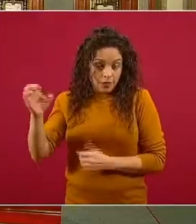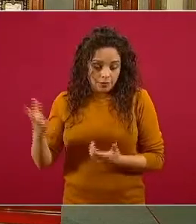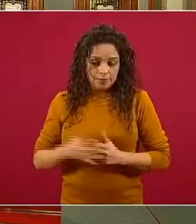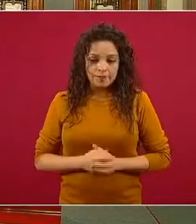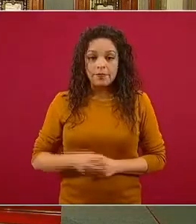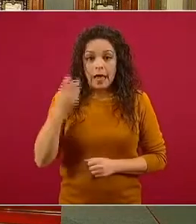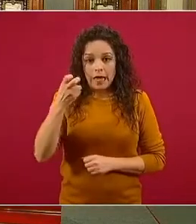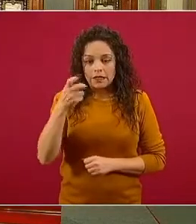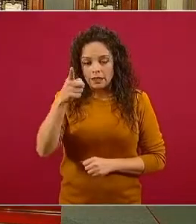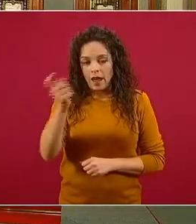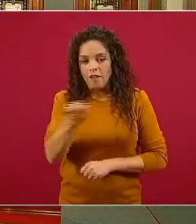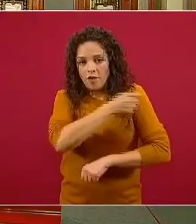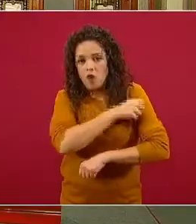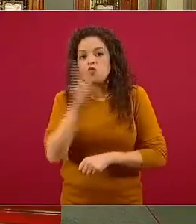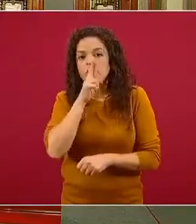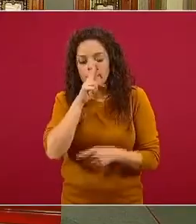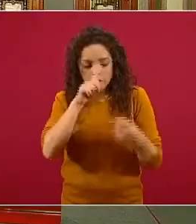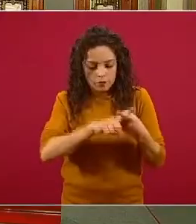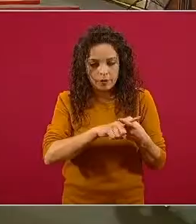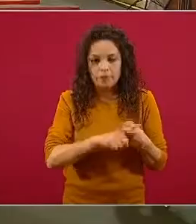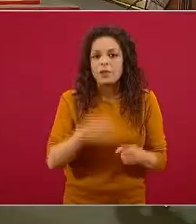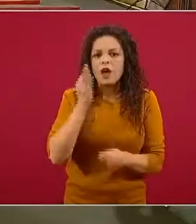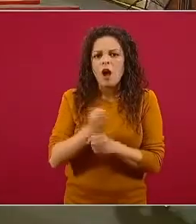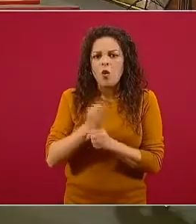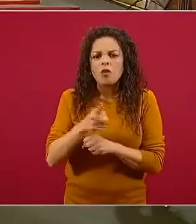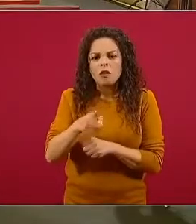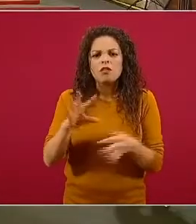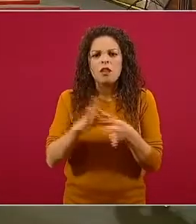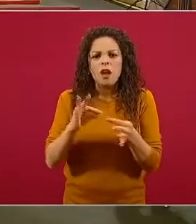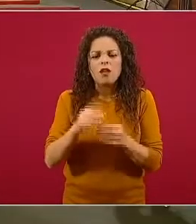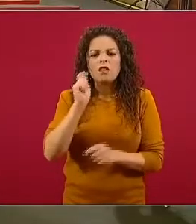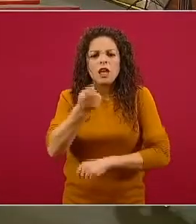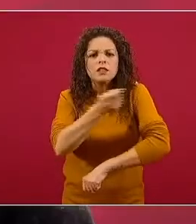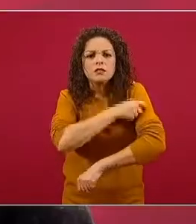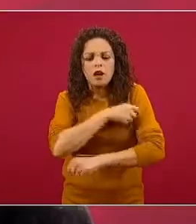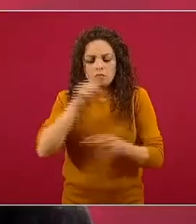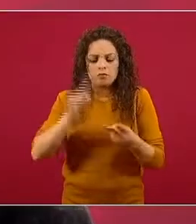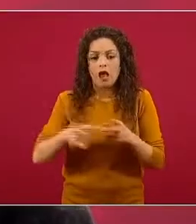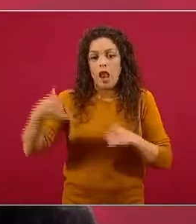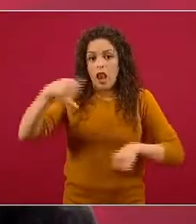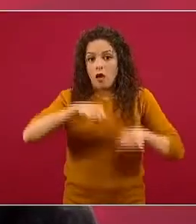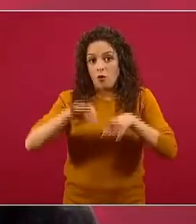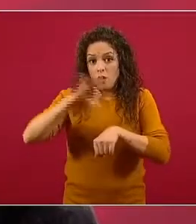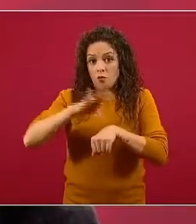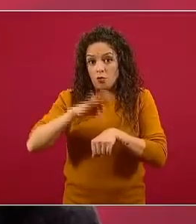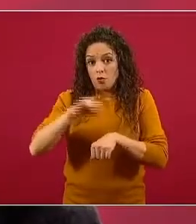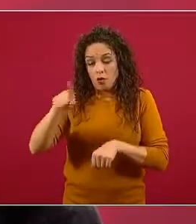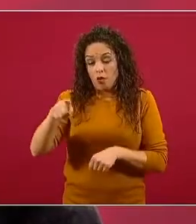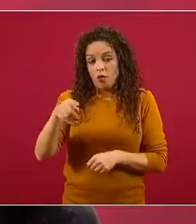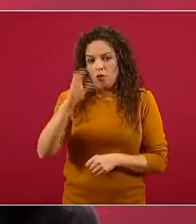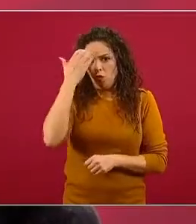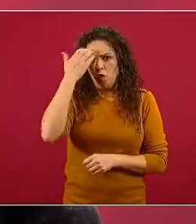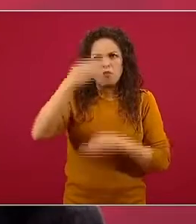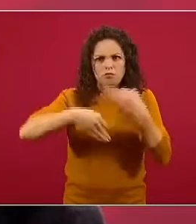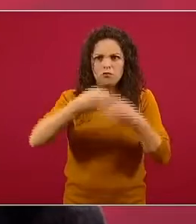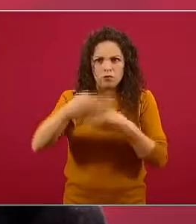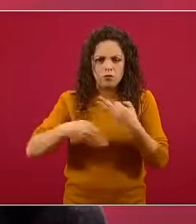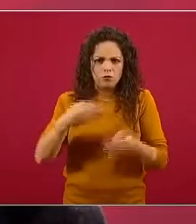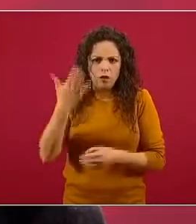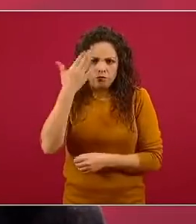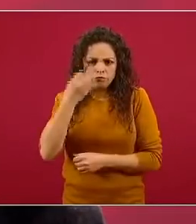rusa. La vacuna de la que estamos hablando ahora es la vacuna de Janssen. Janssen es un laboratorio farmacéutico muy conocido, muy establecido,